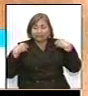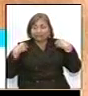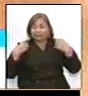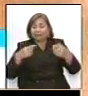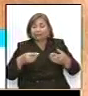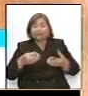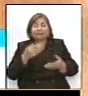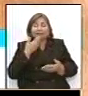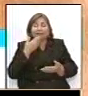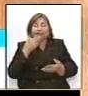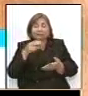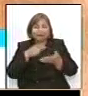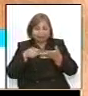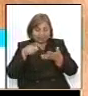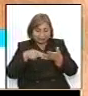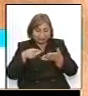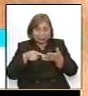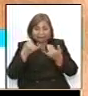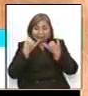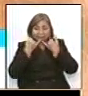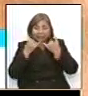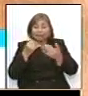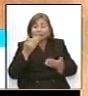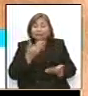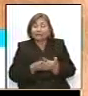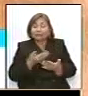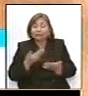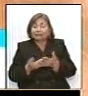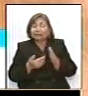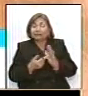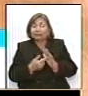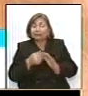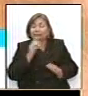persona encargada de realizar dichos informes. Y conforme